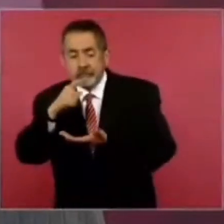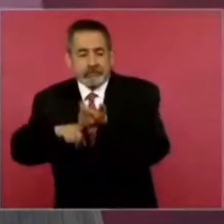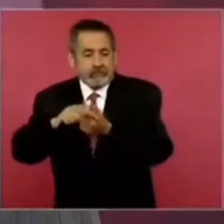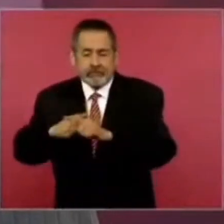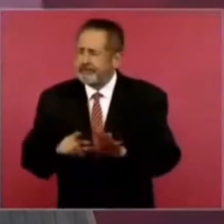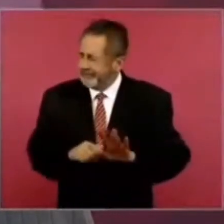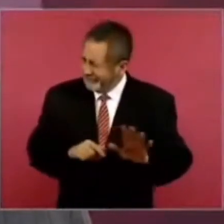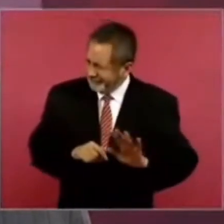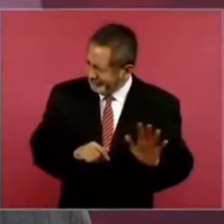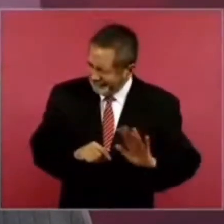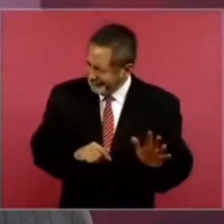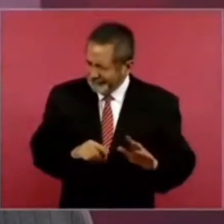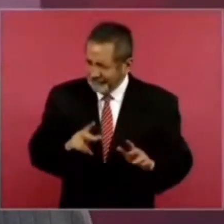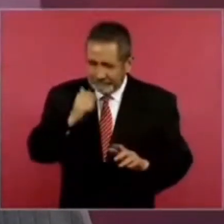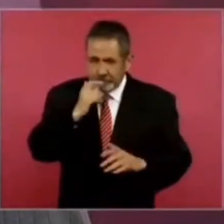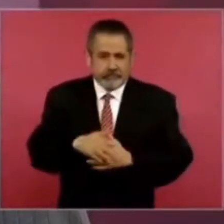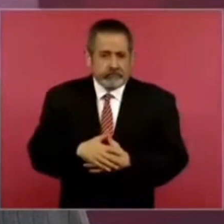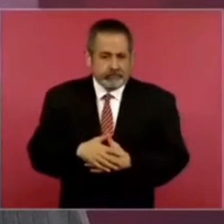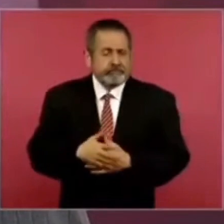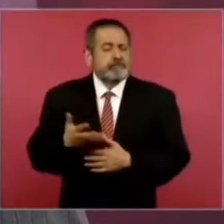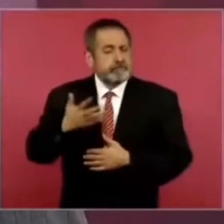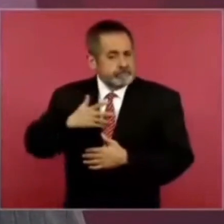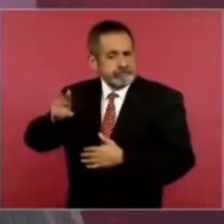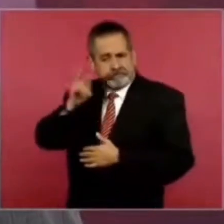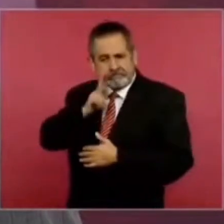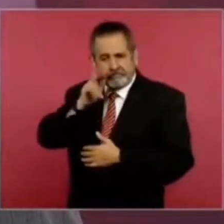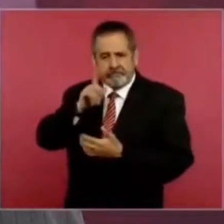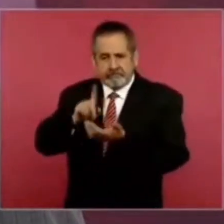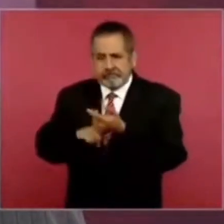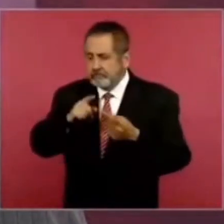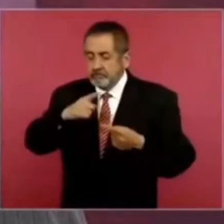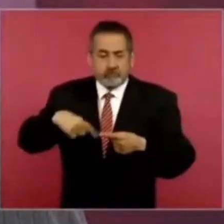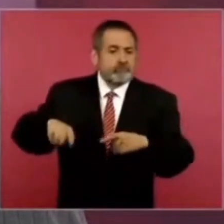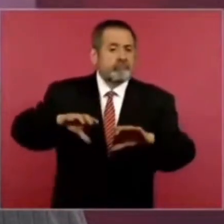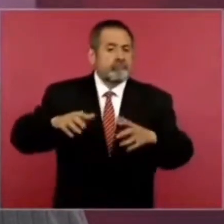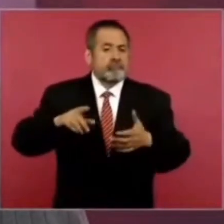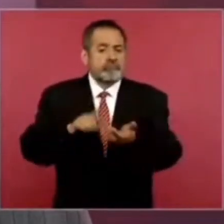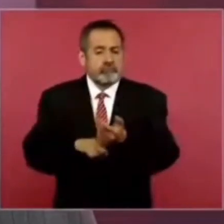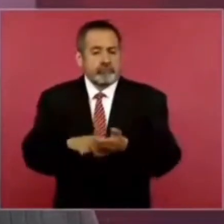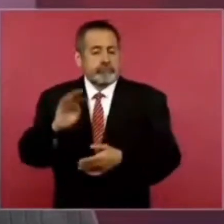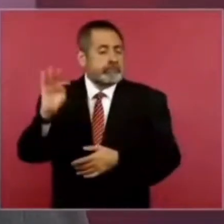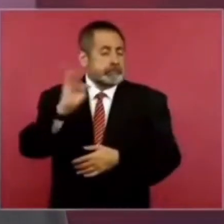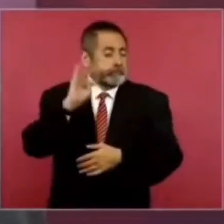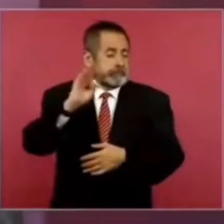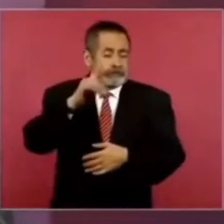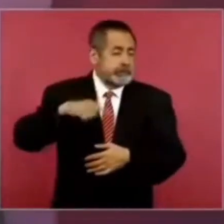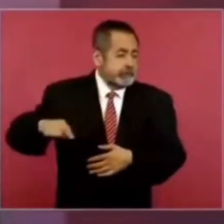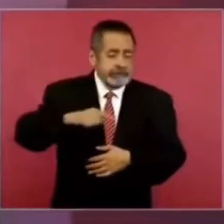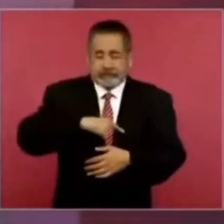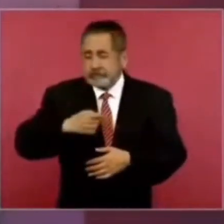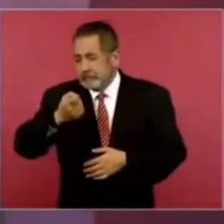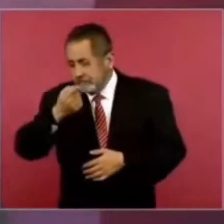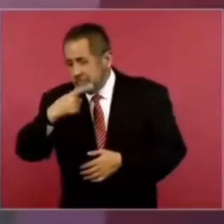está probado que si hay consumo,